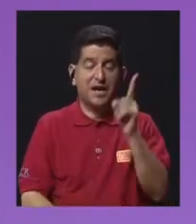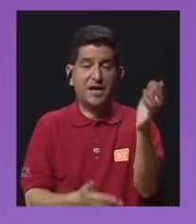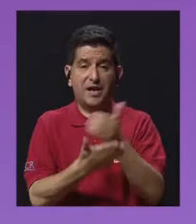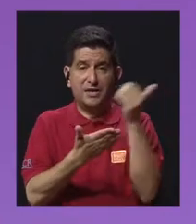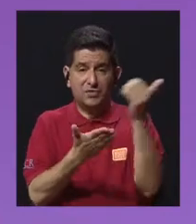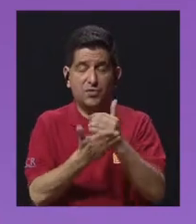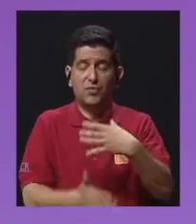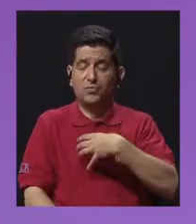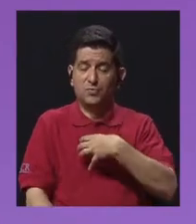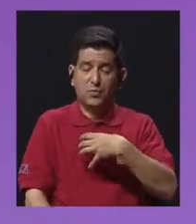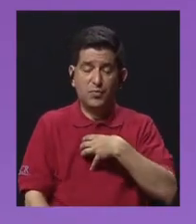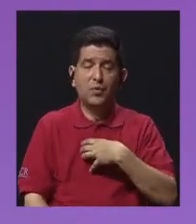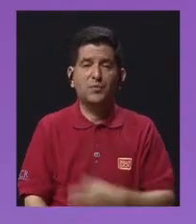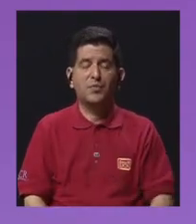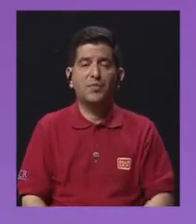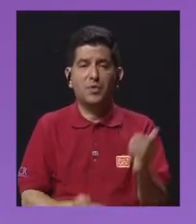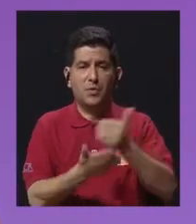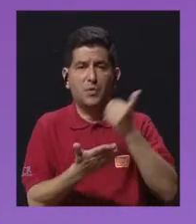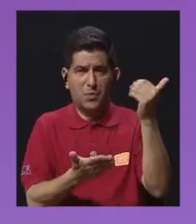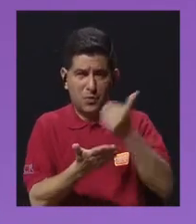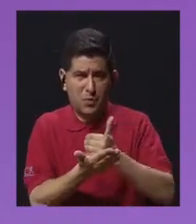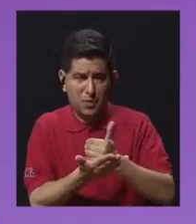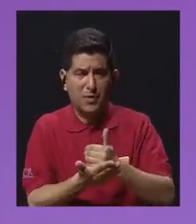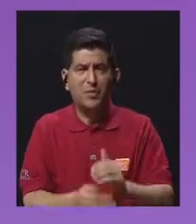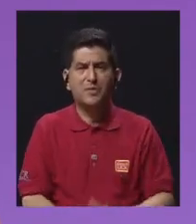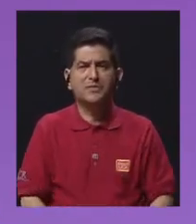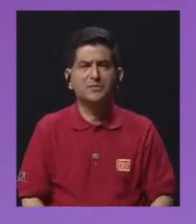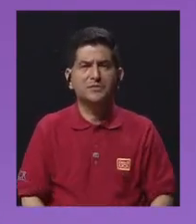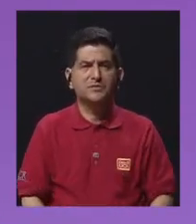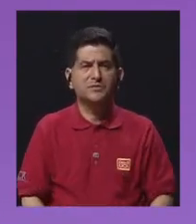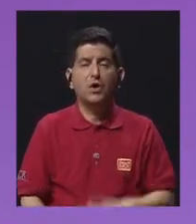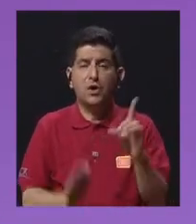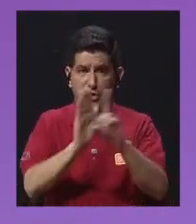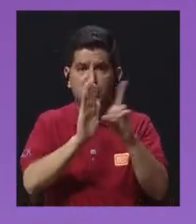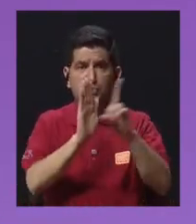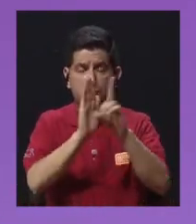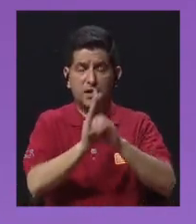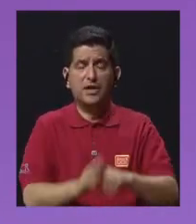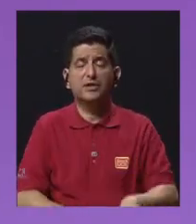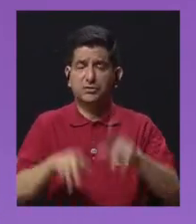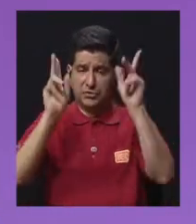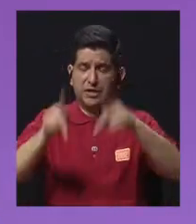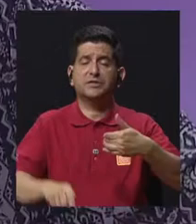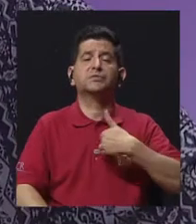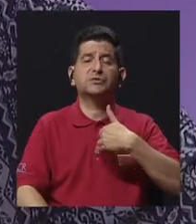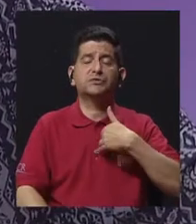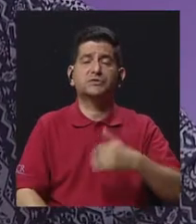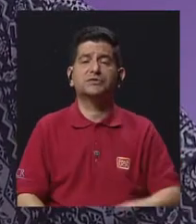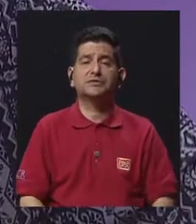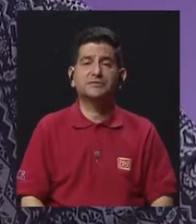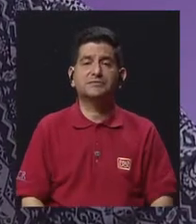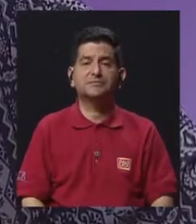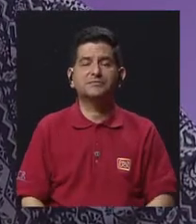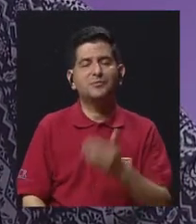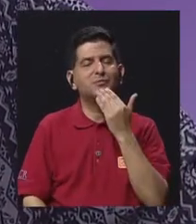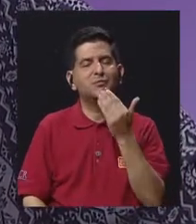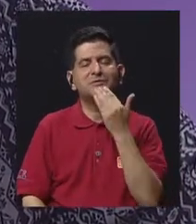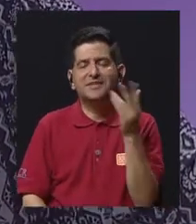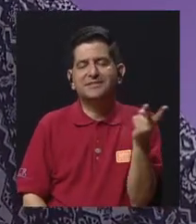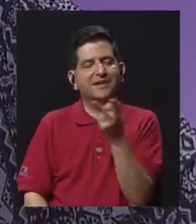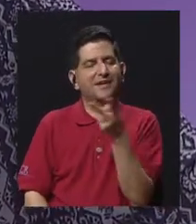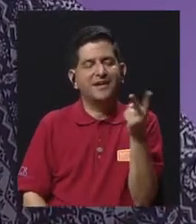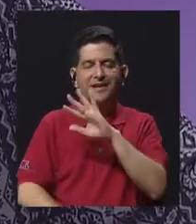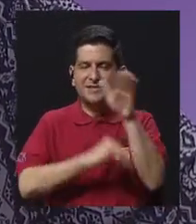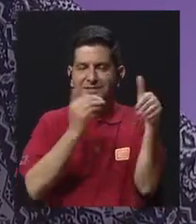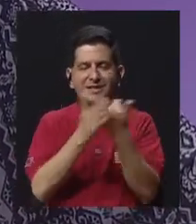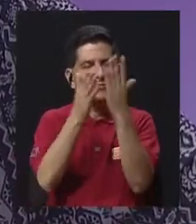nos pertenece, un recurso es un derecho pues del ser humano. Muchas gracias a las dos por todo lo